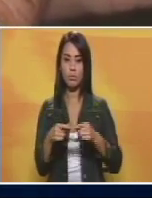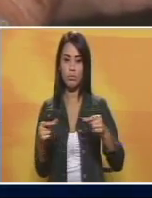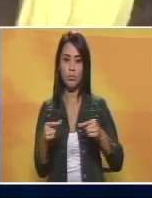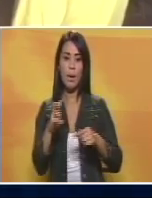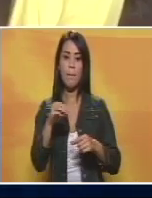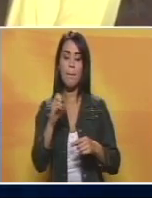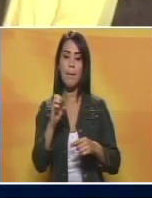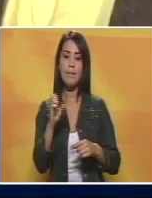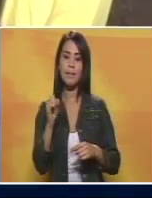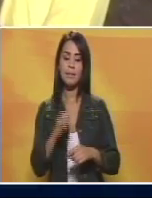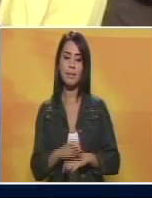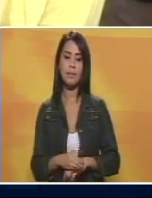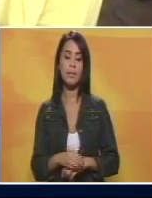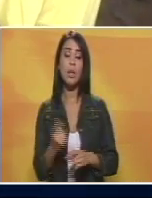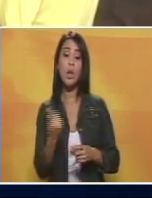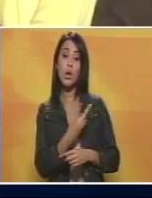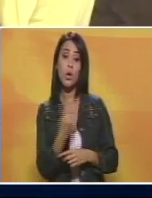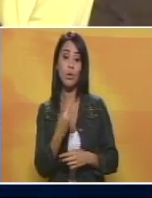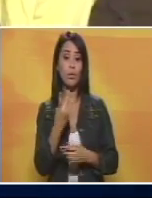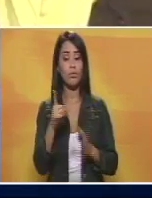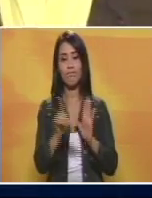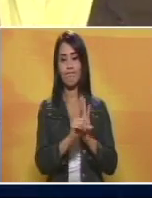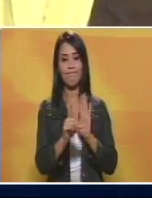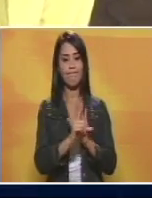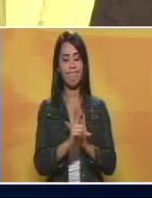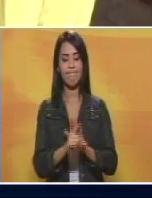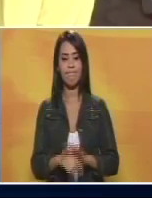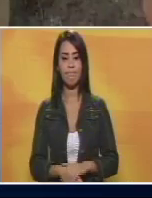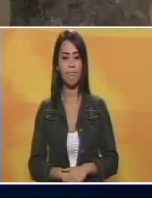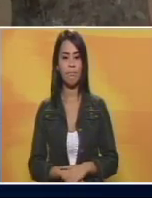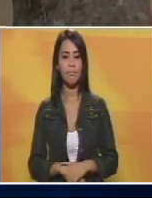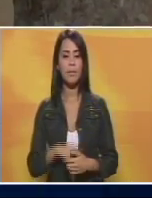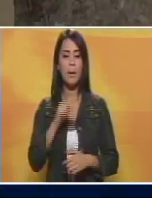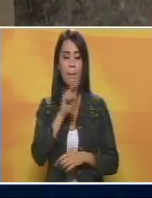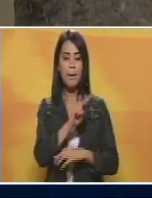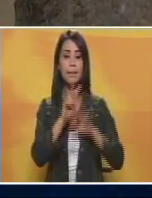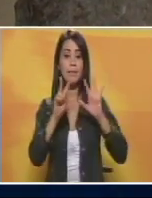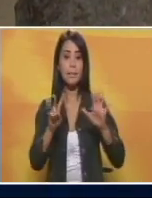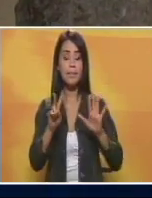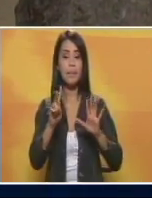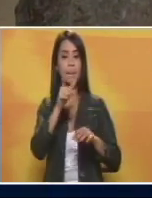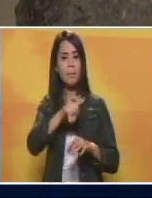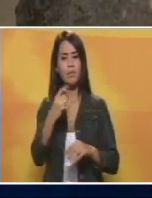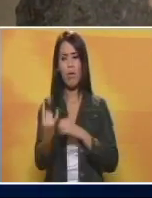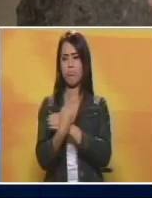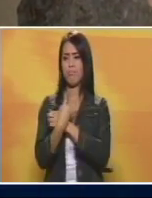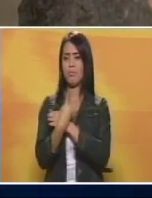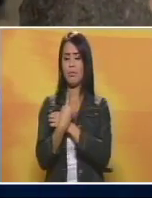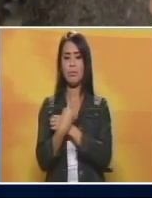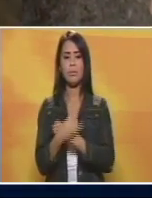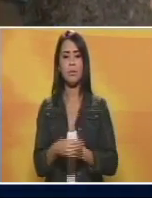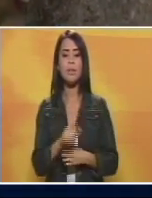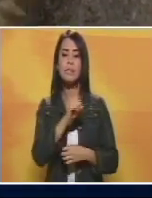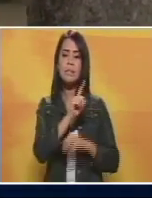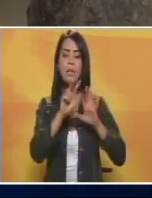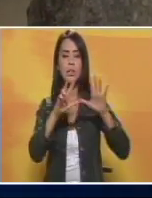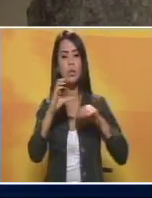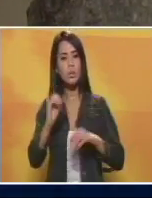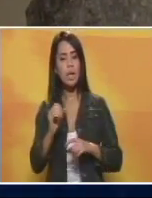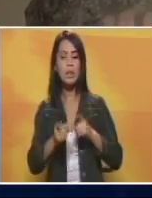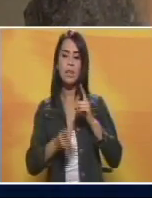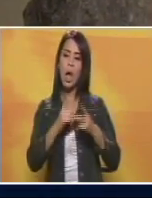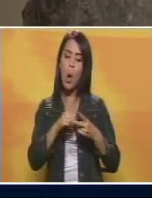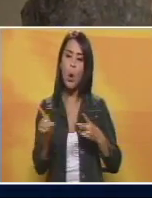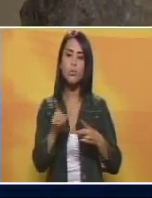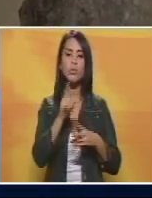de usura, ambas cosas ilegales. Fuimos 27 estafados. Nos cobraron a unos 180, a